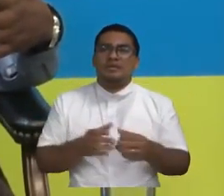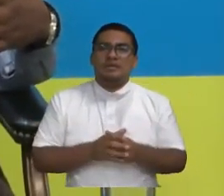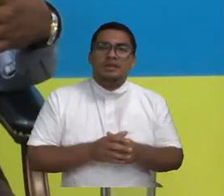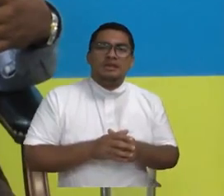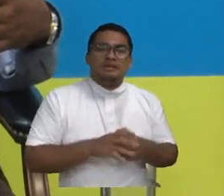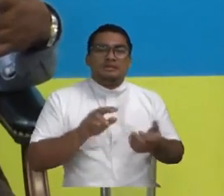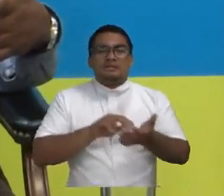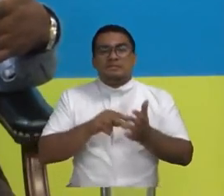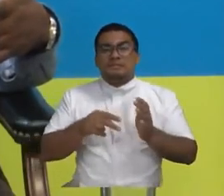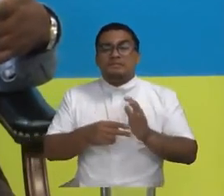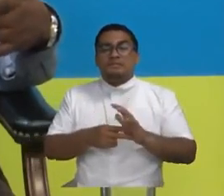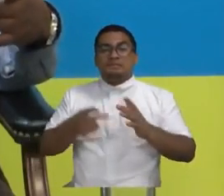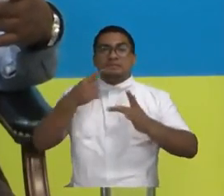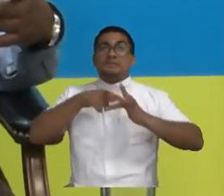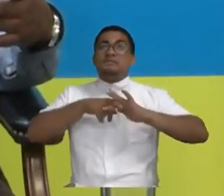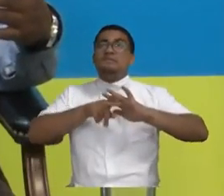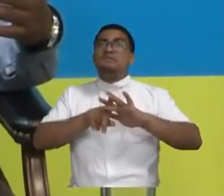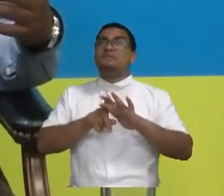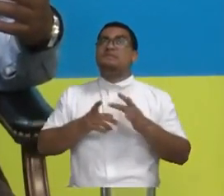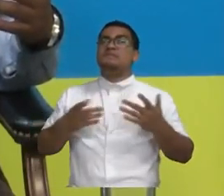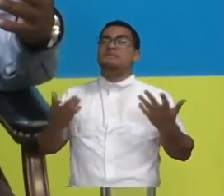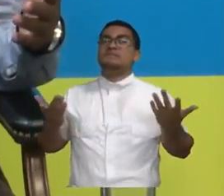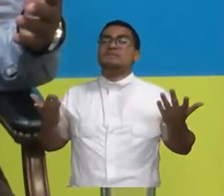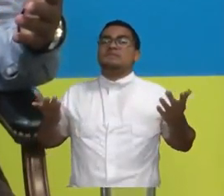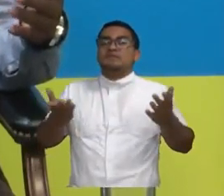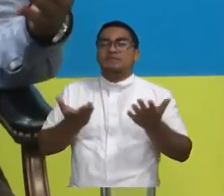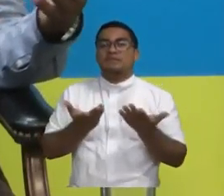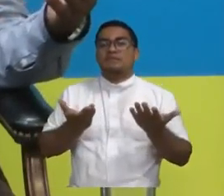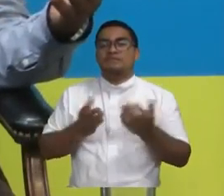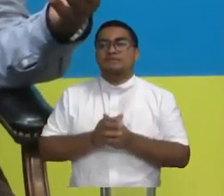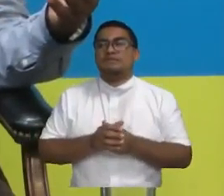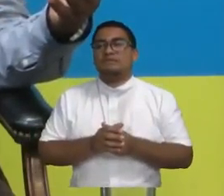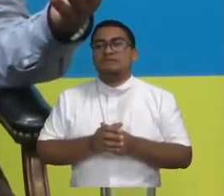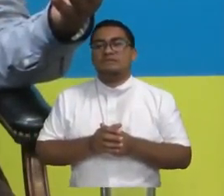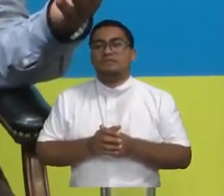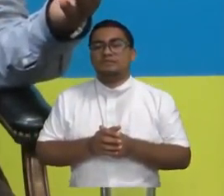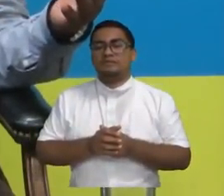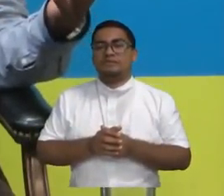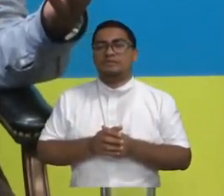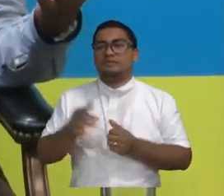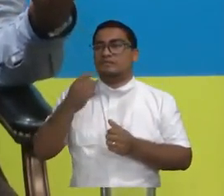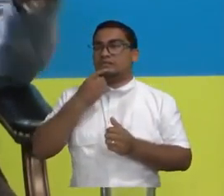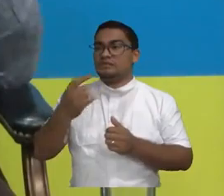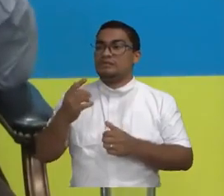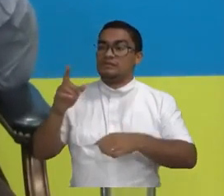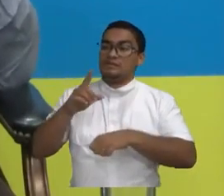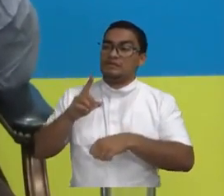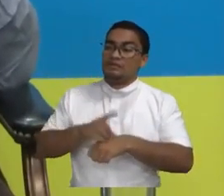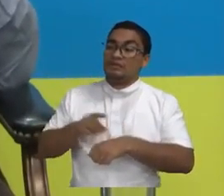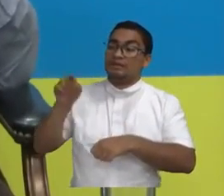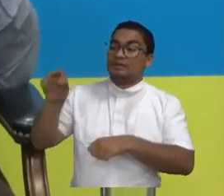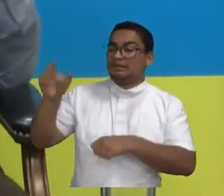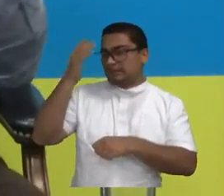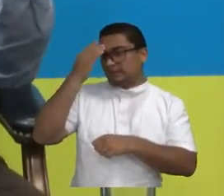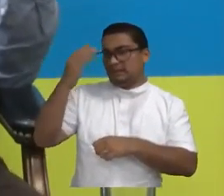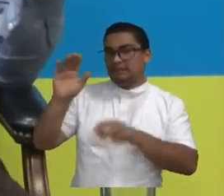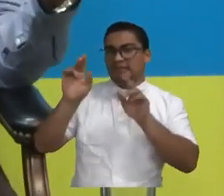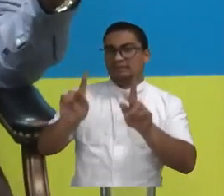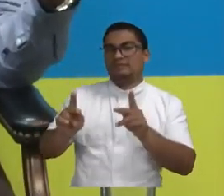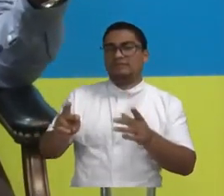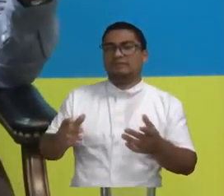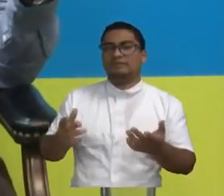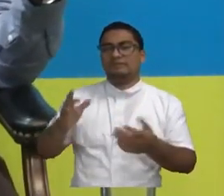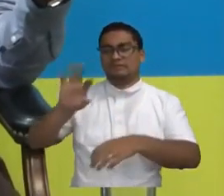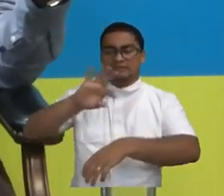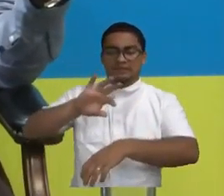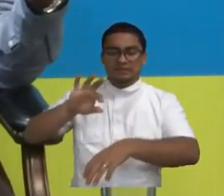parte psicológica también, o un complemento psicológico después de que ustedes captan a una persona con lepra. ¿Cómo es el tratamiento